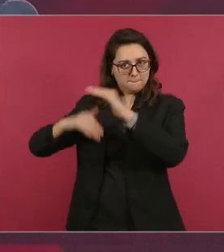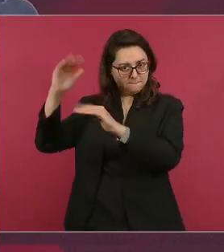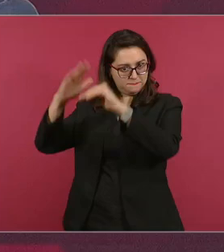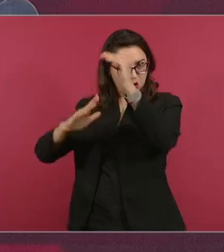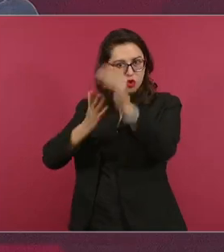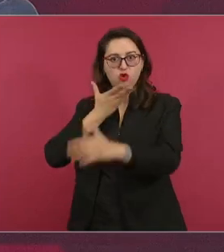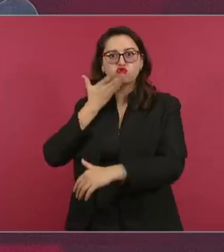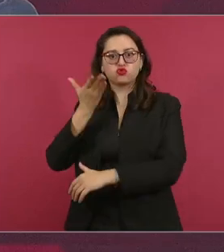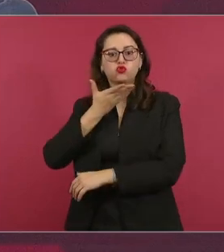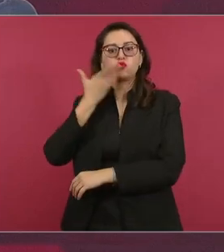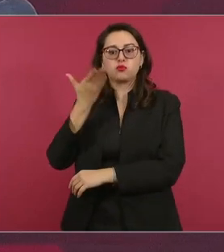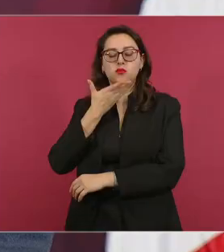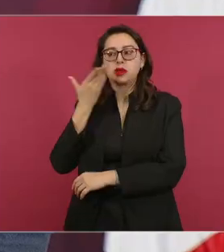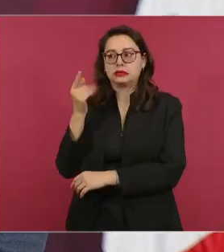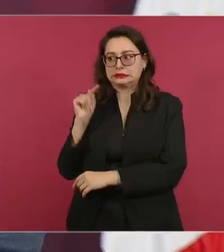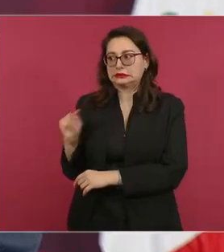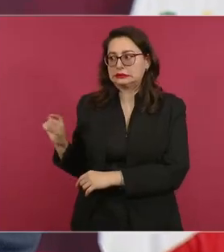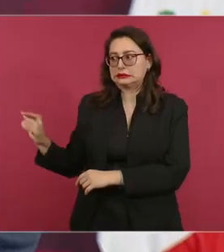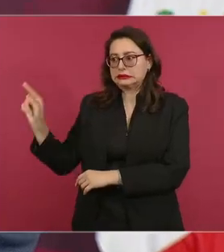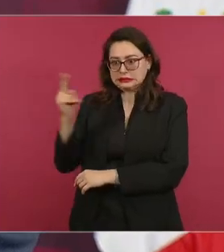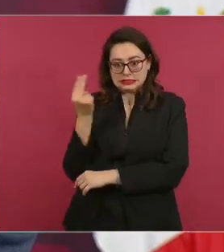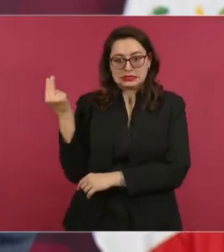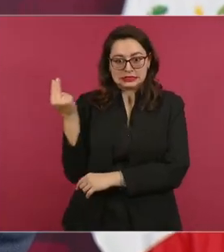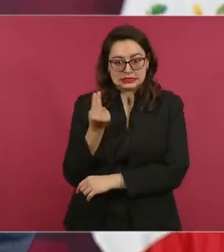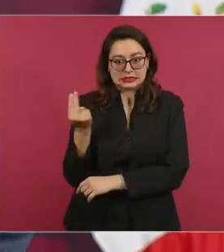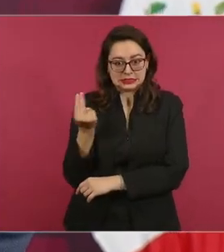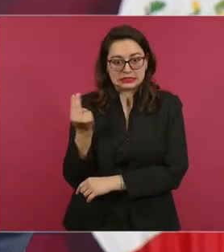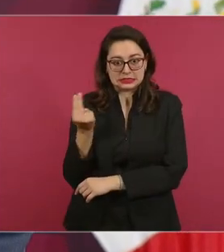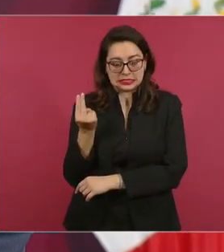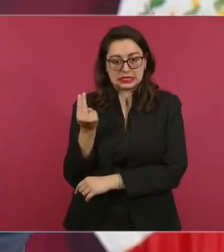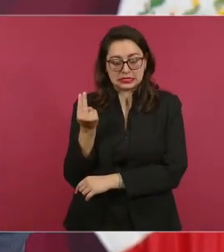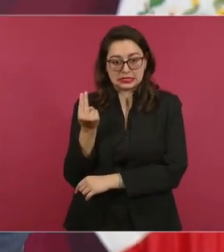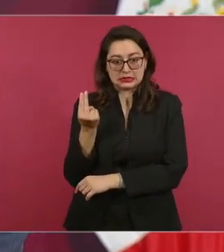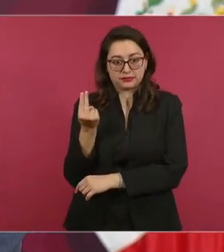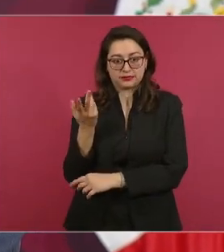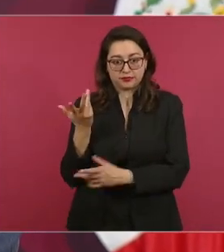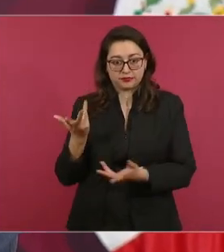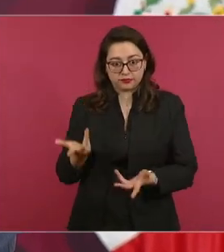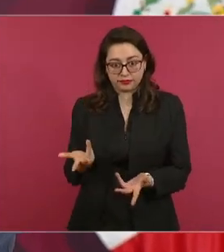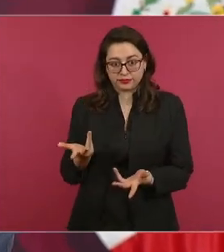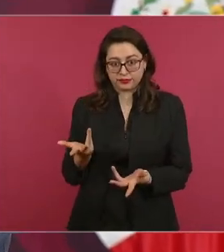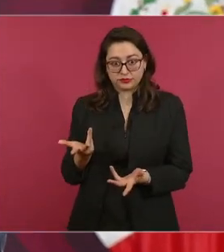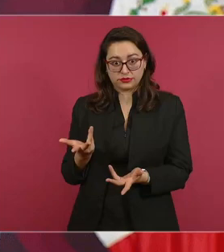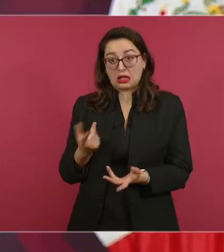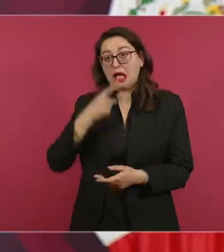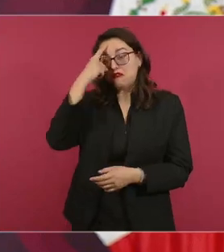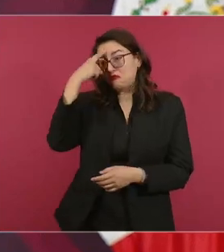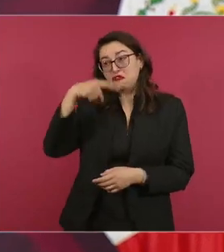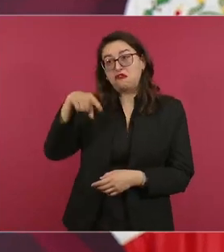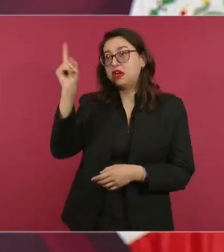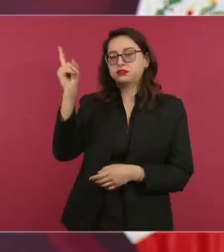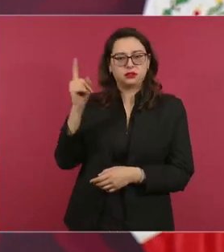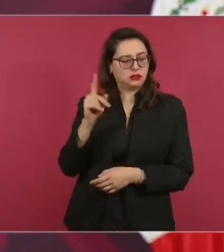construcción, que no está tan sencillo